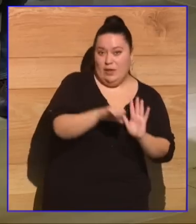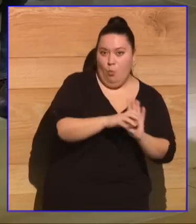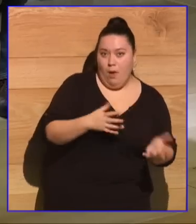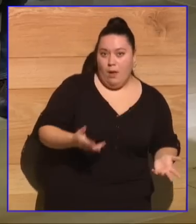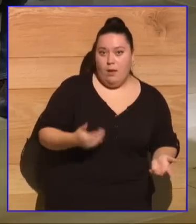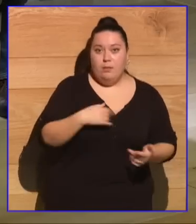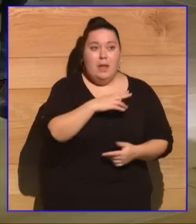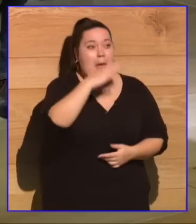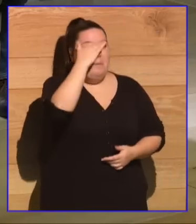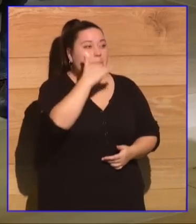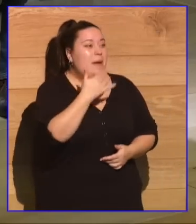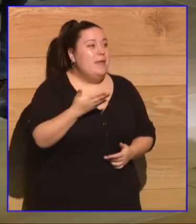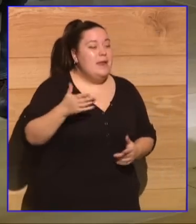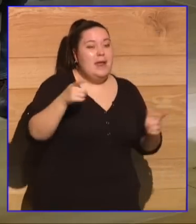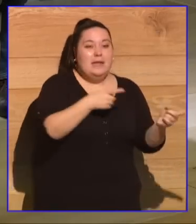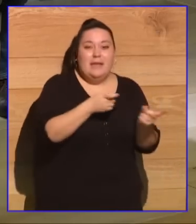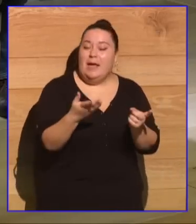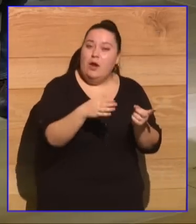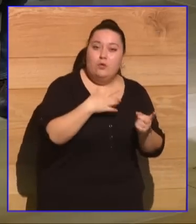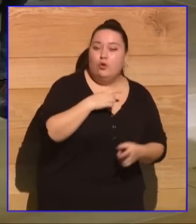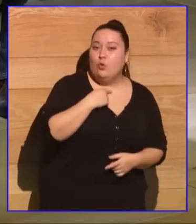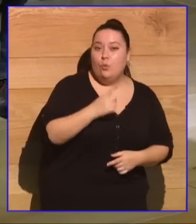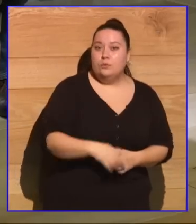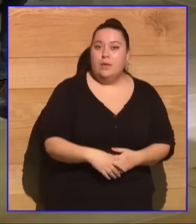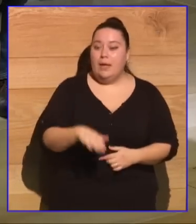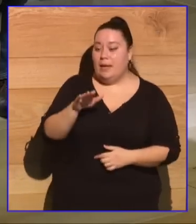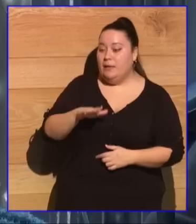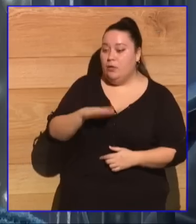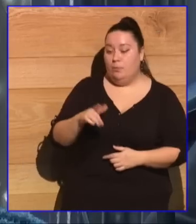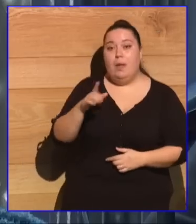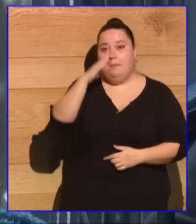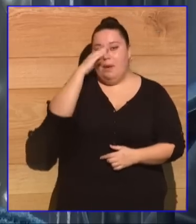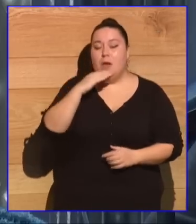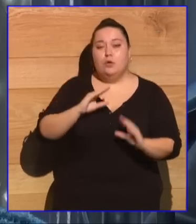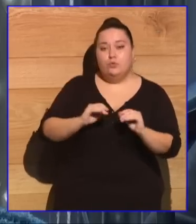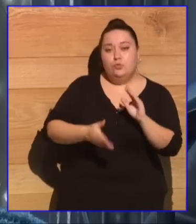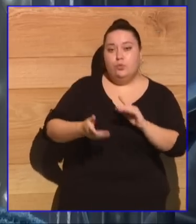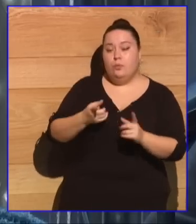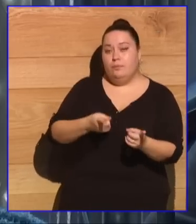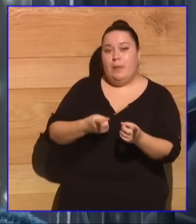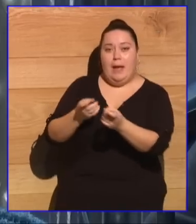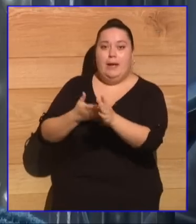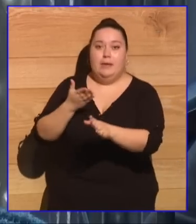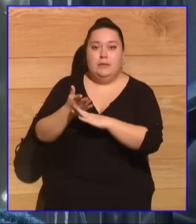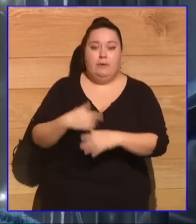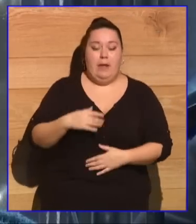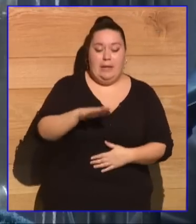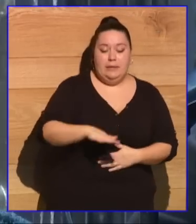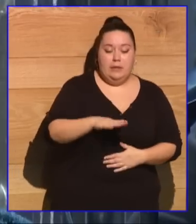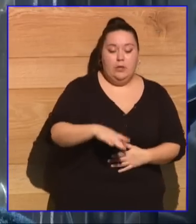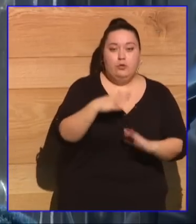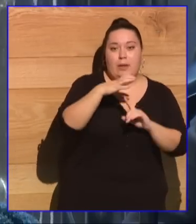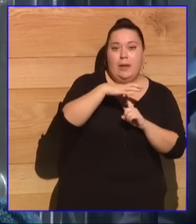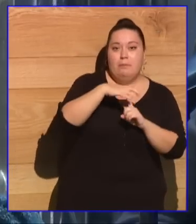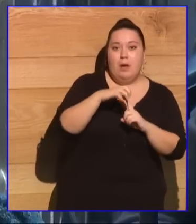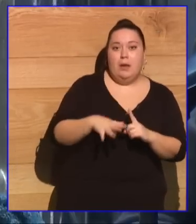mueran padres en guerras? ¿Cuál No, es el motivo? no, es que el niño, se va el padre a la guerra. Y el niño se queda ahí en el parque solo, amarrándose